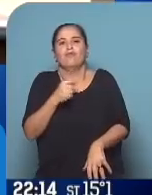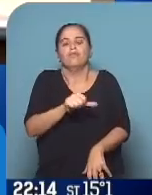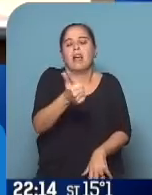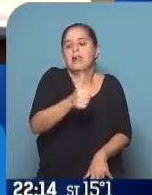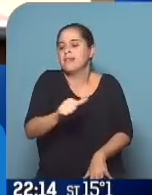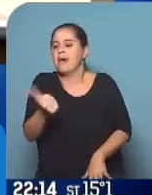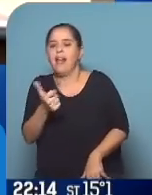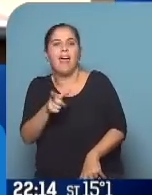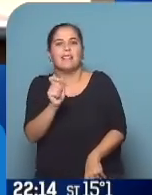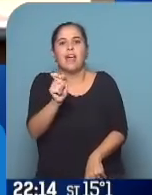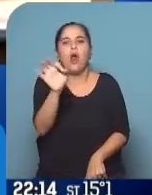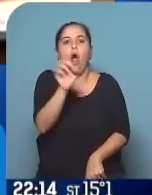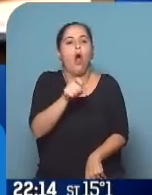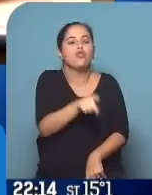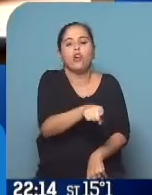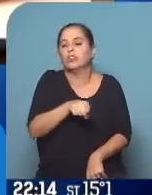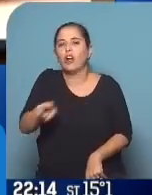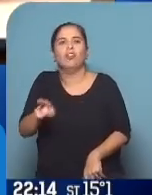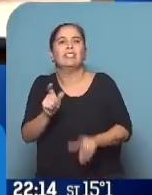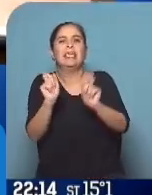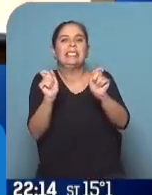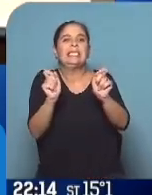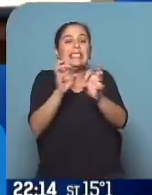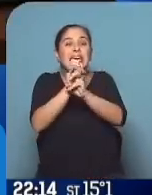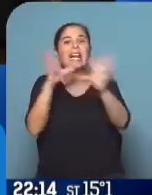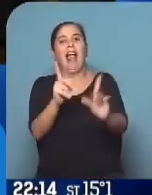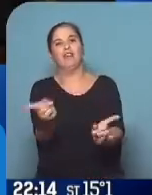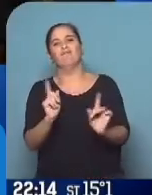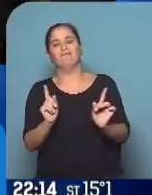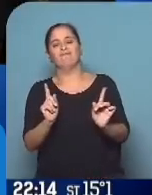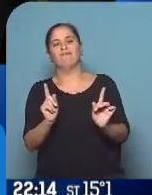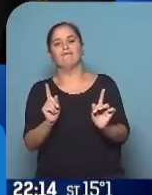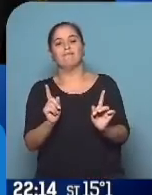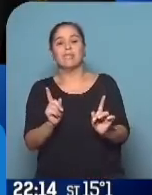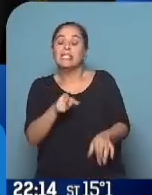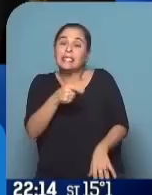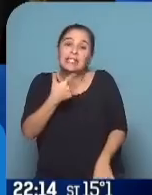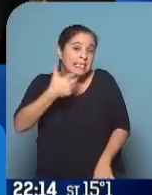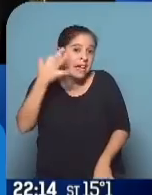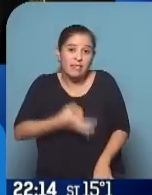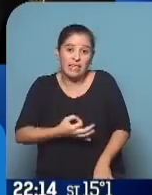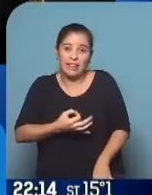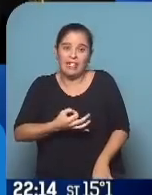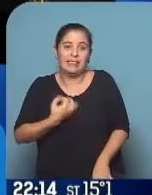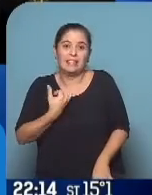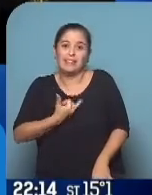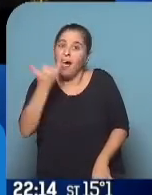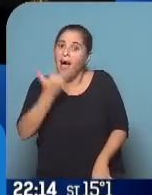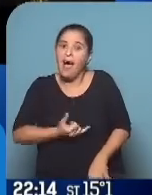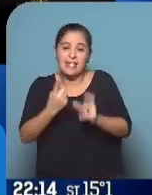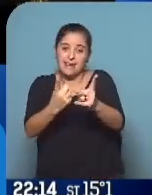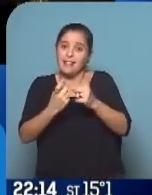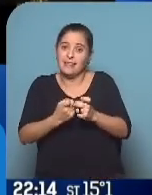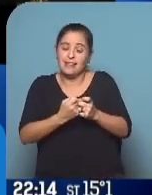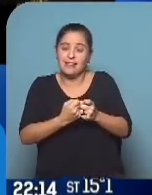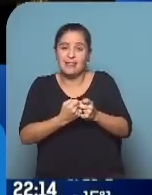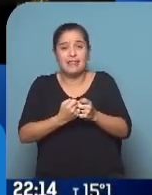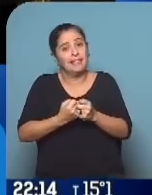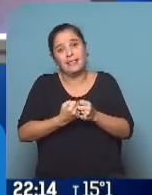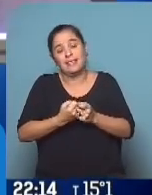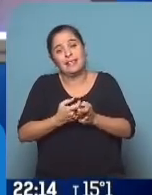perjudican. Se trata evidentemente de una negociación y desde China los trascendidos, bueno, son muchos, pero uno de ellos podría